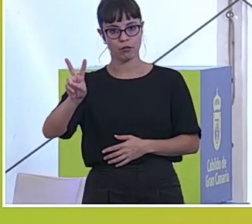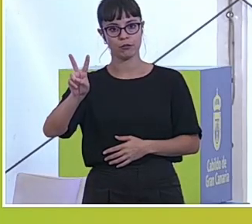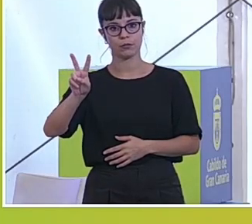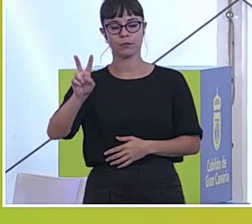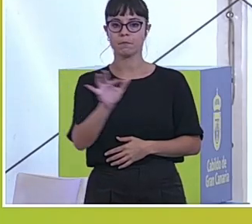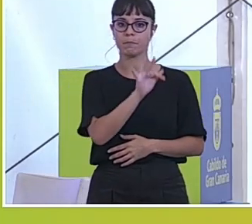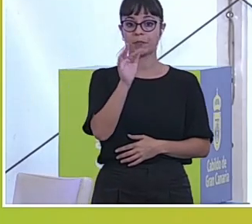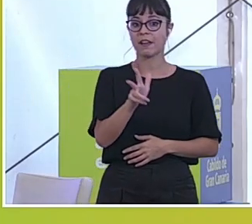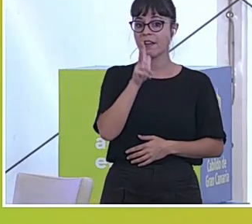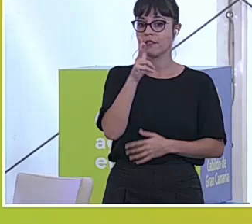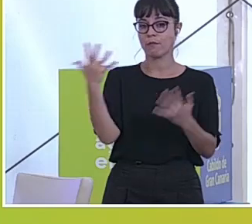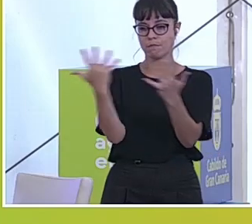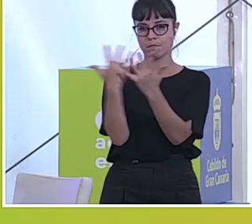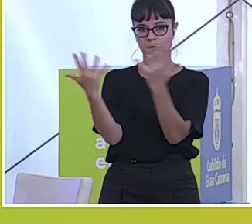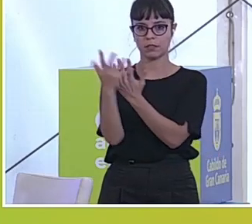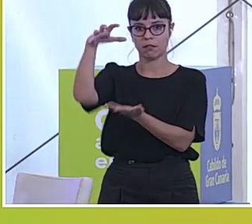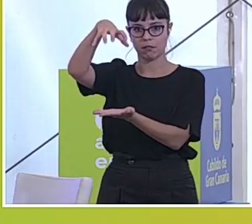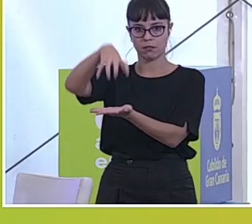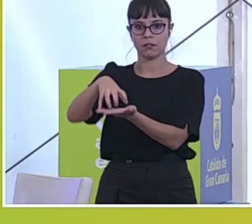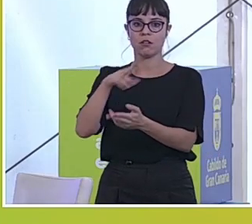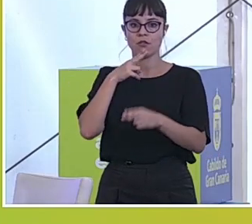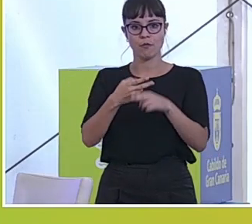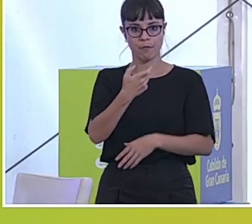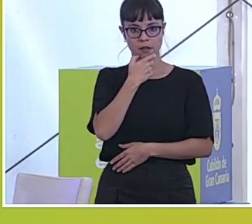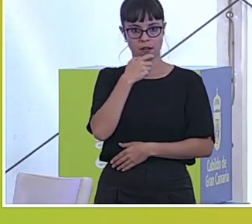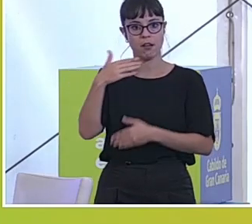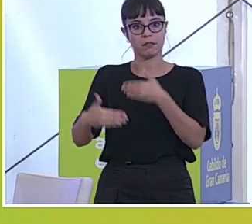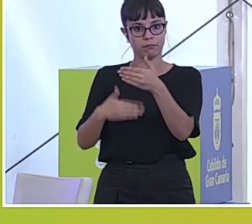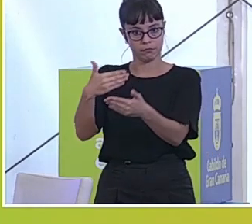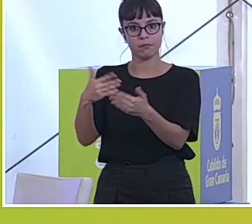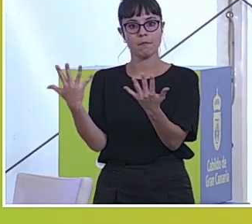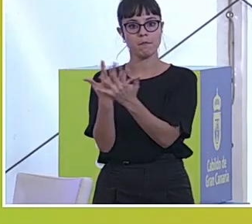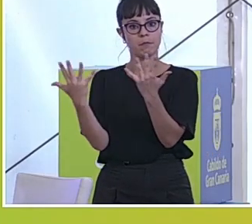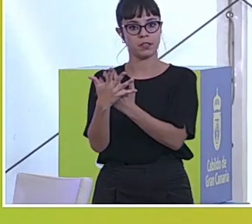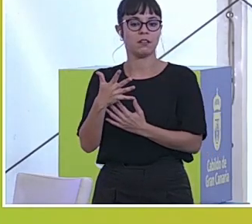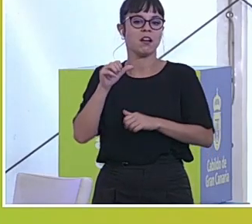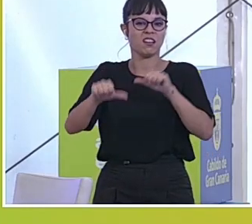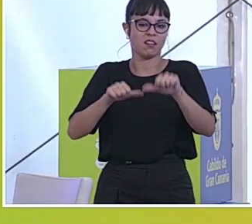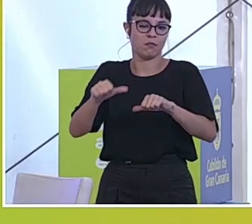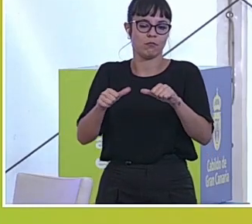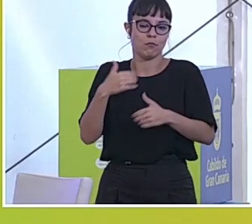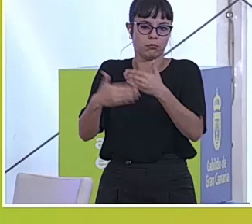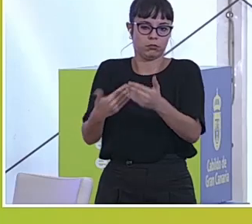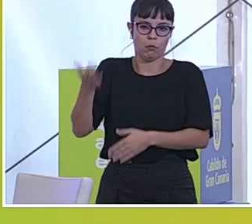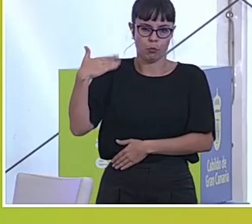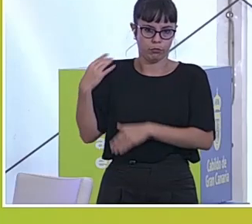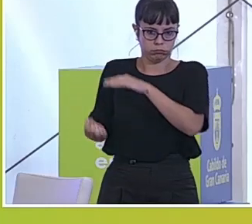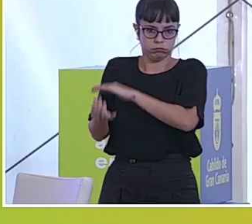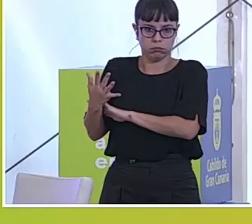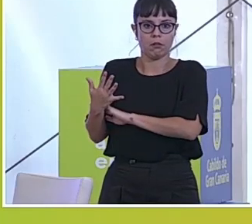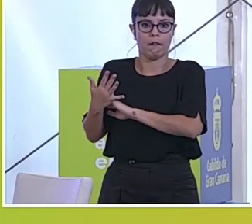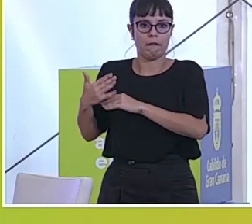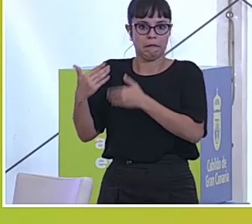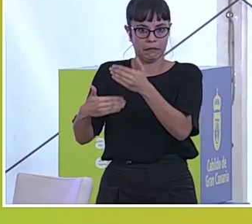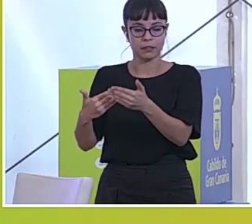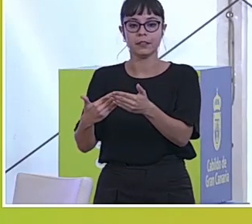el hidrógeno se puede hacer en una planta que se llama Fischer Tropsch, un proceso químico que lleva muchos años inventado, y